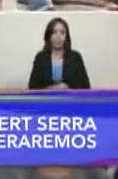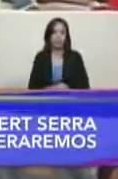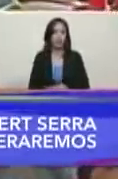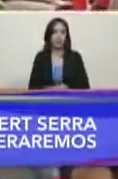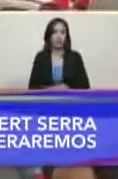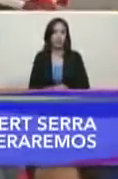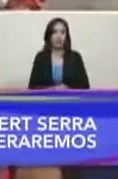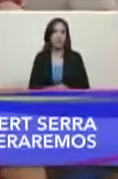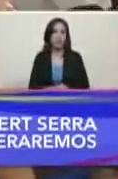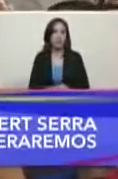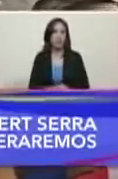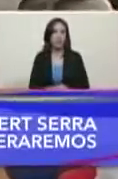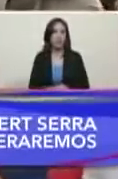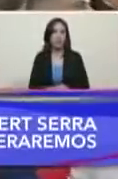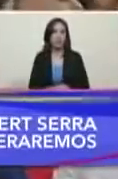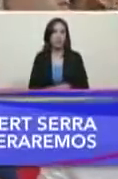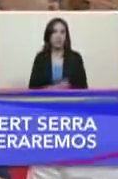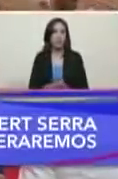guarimberos.